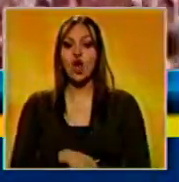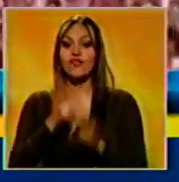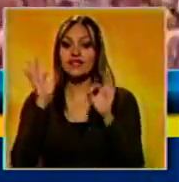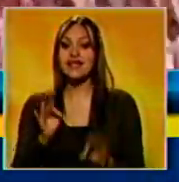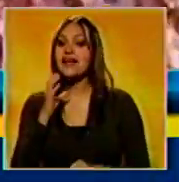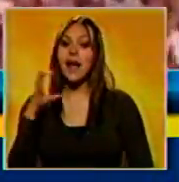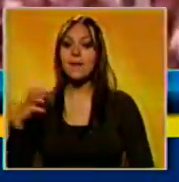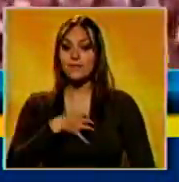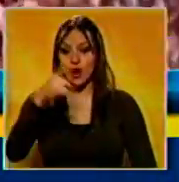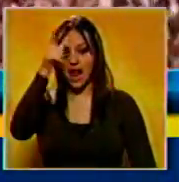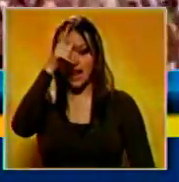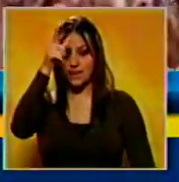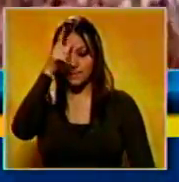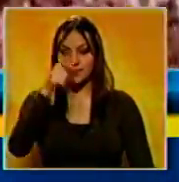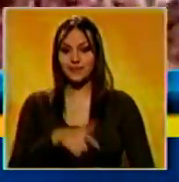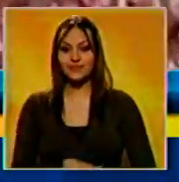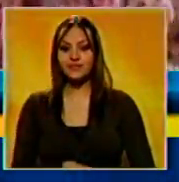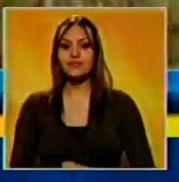campeonato alemán,